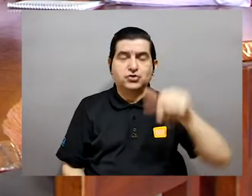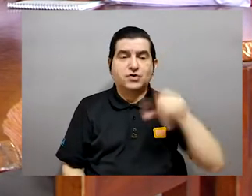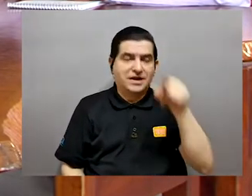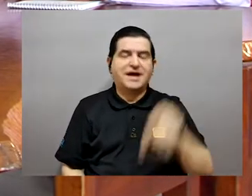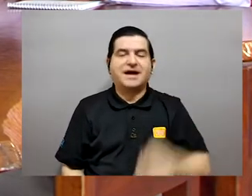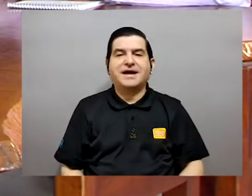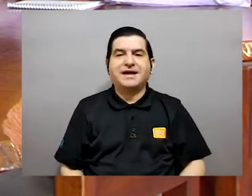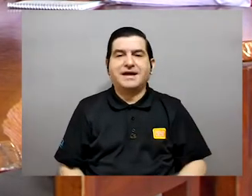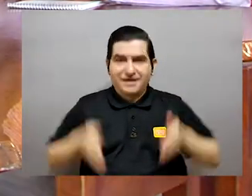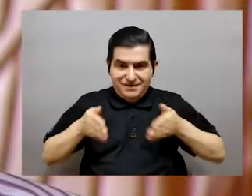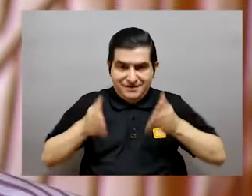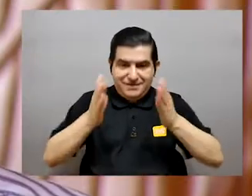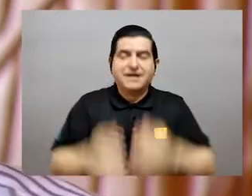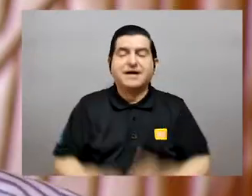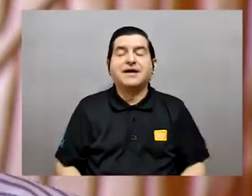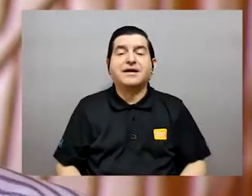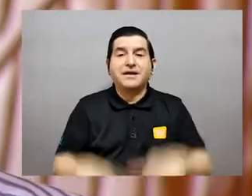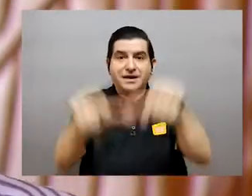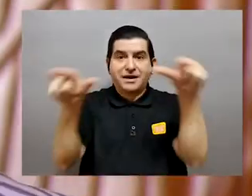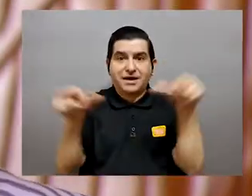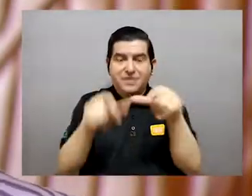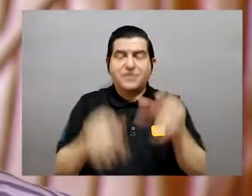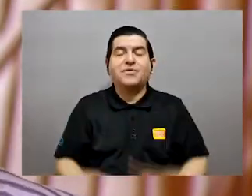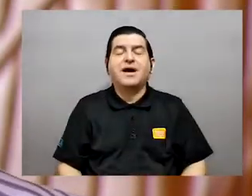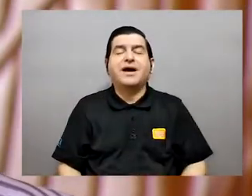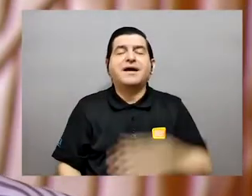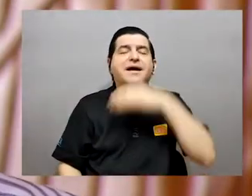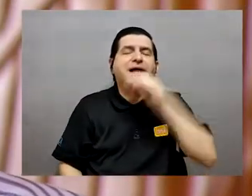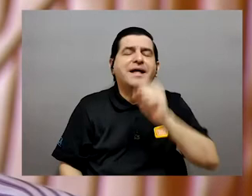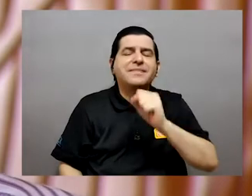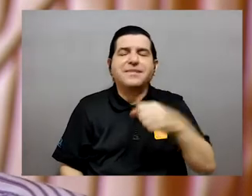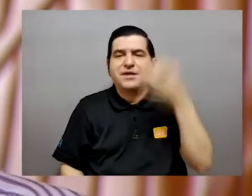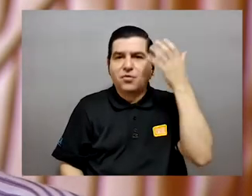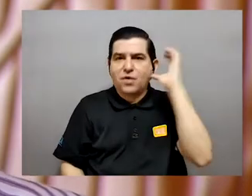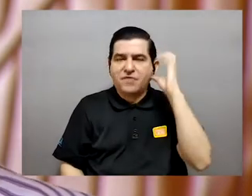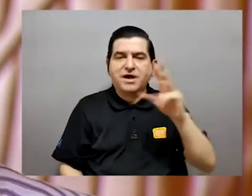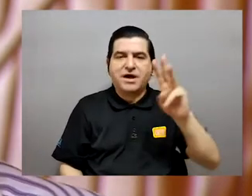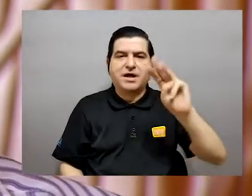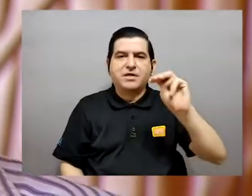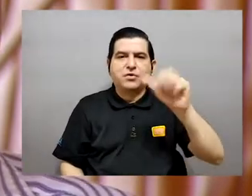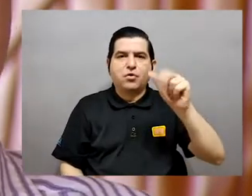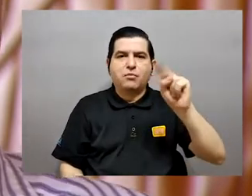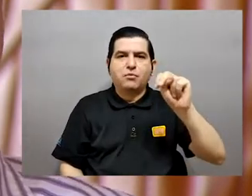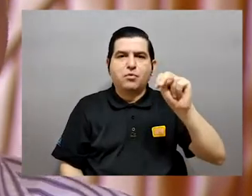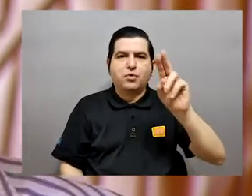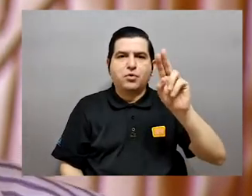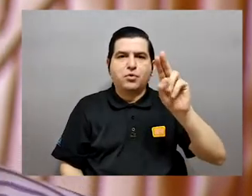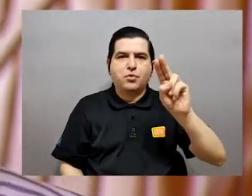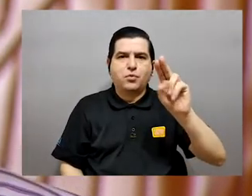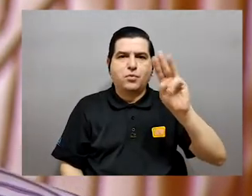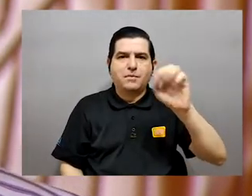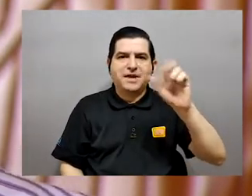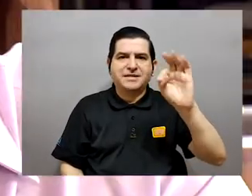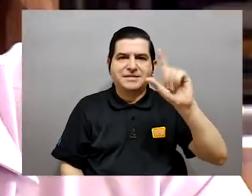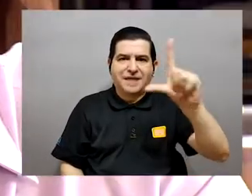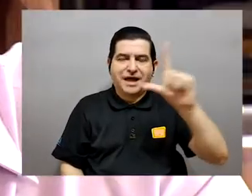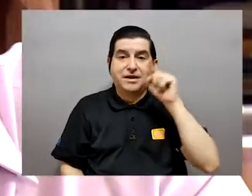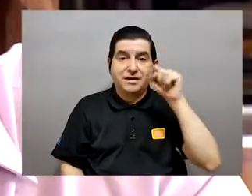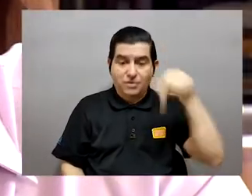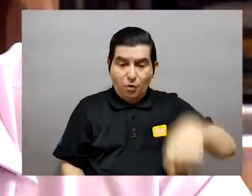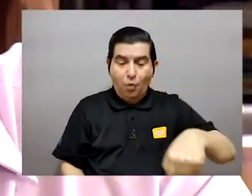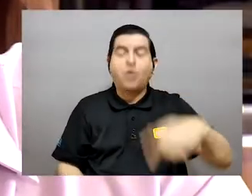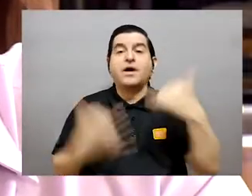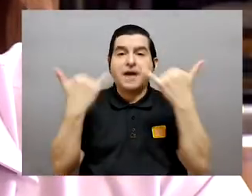hizo las Indias Mexicanas, no hizo las cholas guanacastecas ni cholas, digamos, costarricenses. No